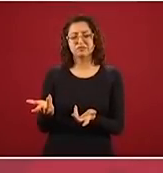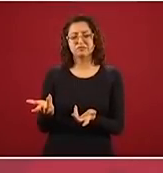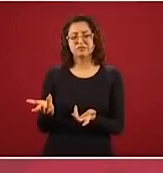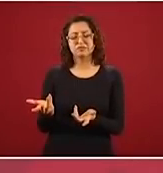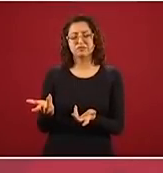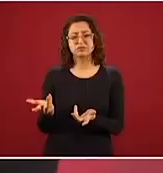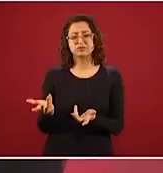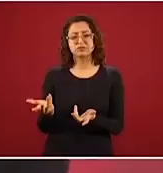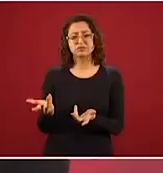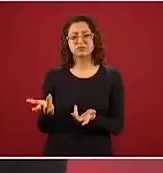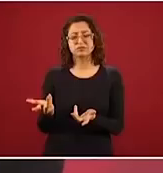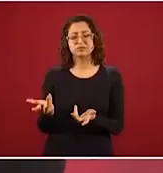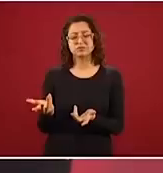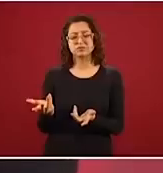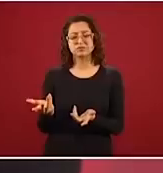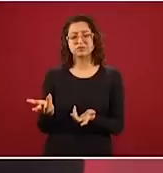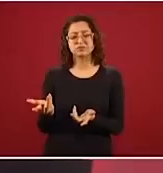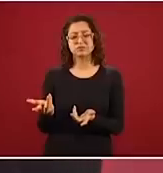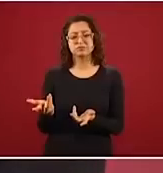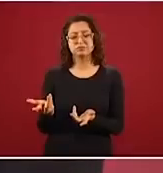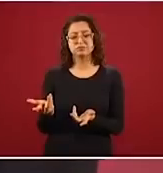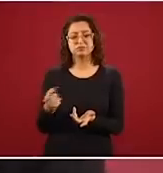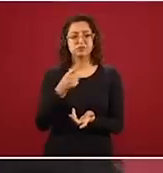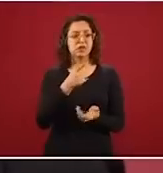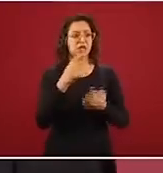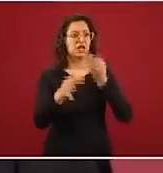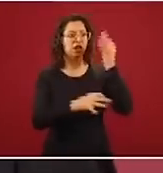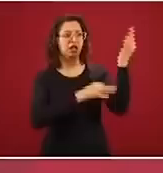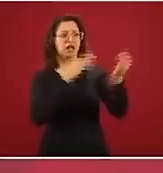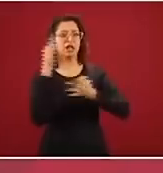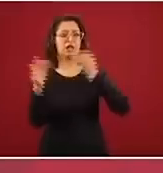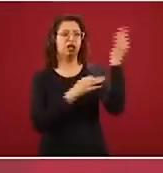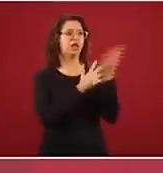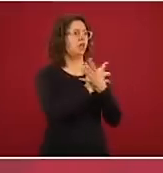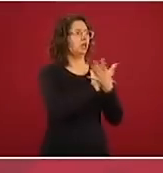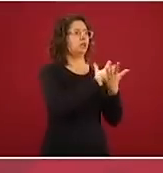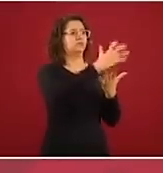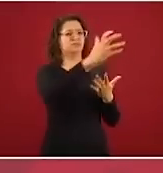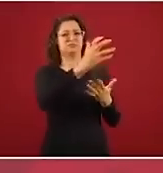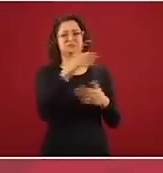va acorde con todo lo que se ha manejado